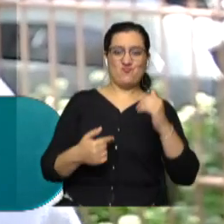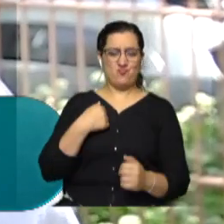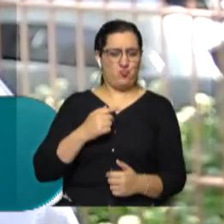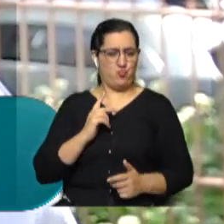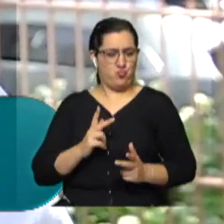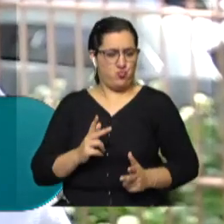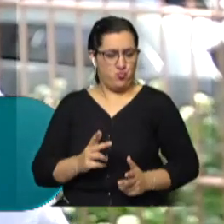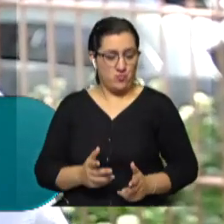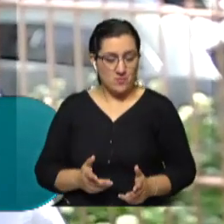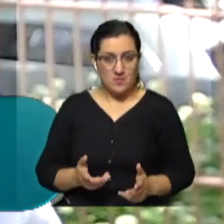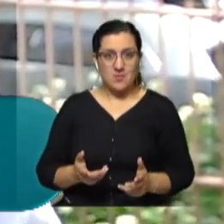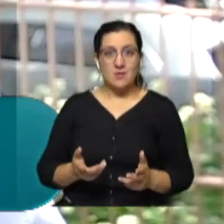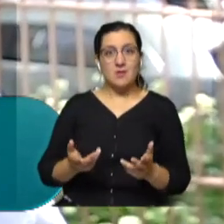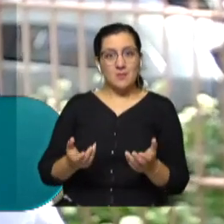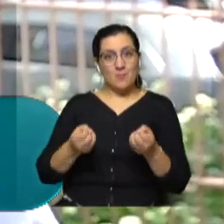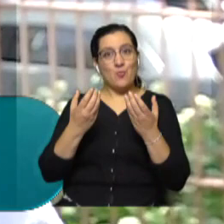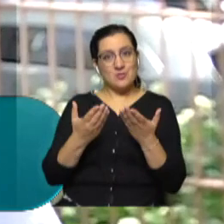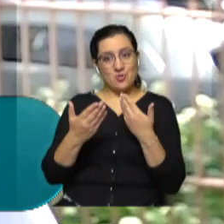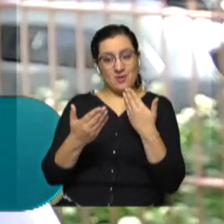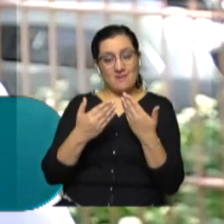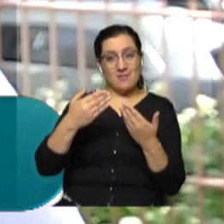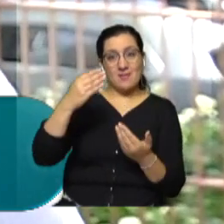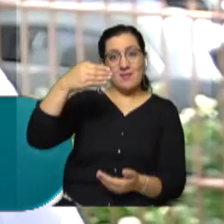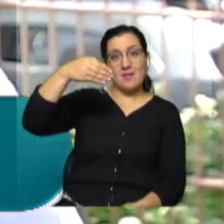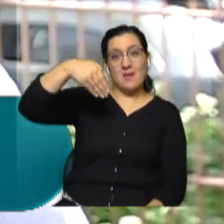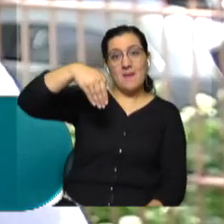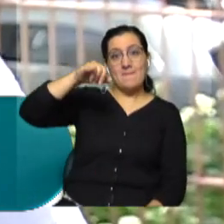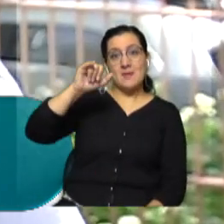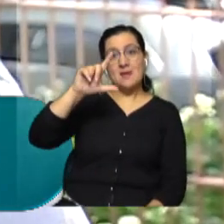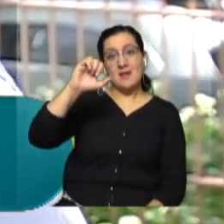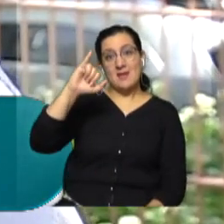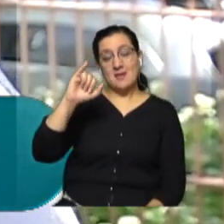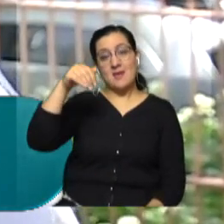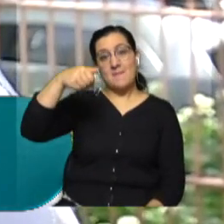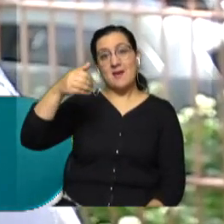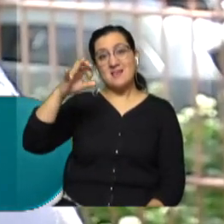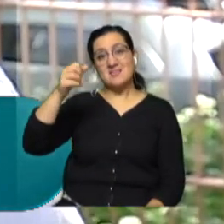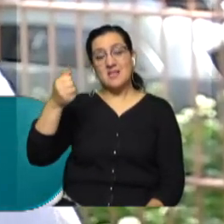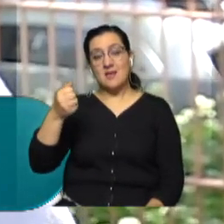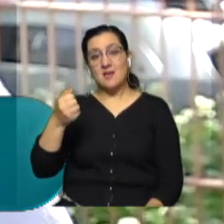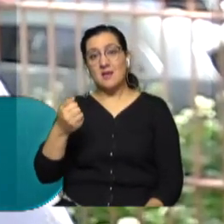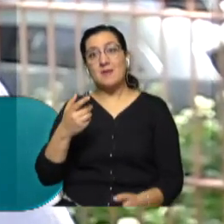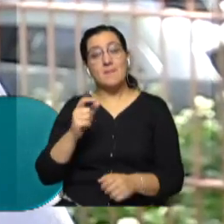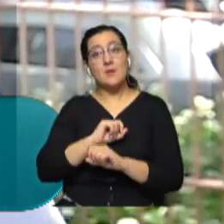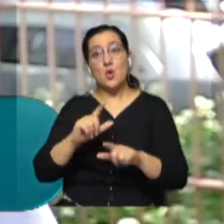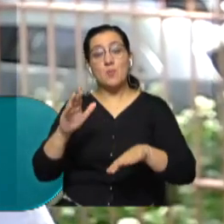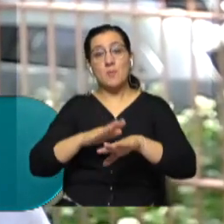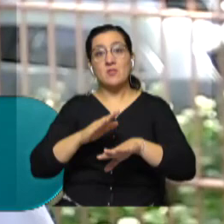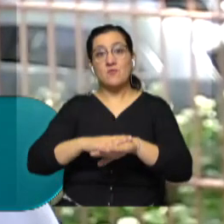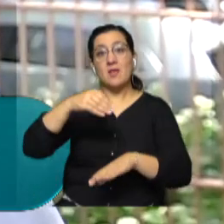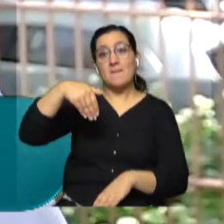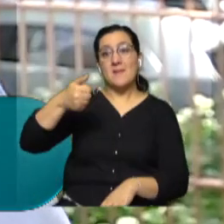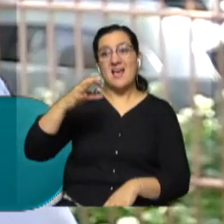se menciona, el debate entre Milei y Massa, es probable. Quizá el momento de más tensión en ese sentido fue cuando Massa acorraló a